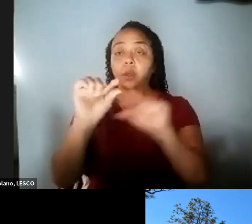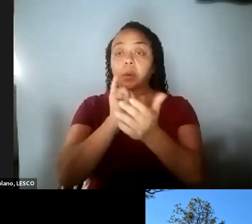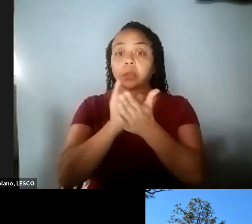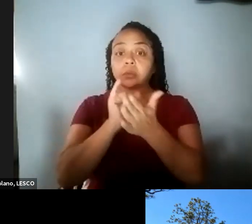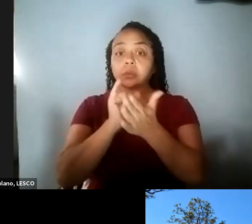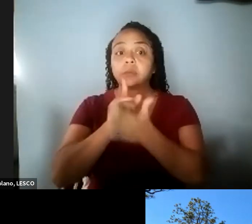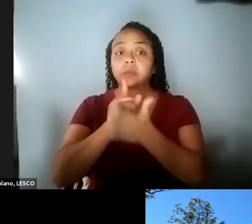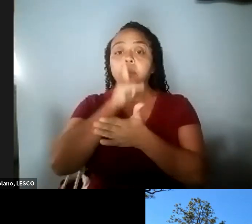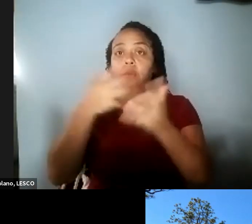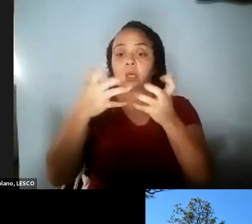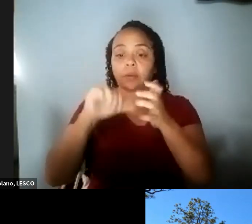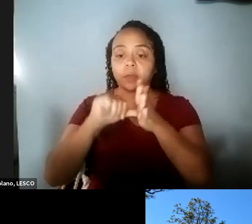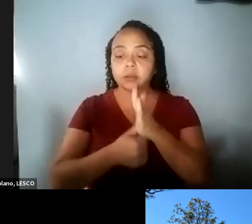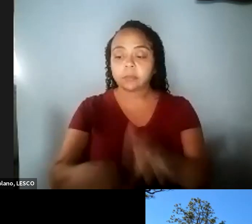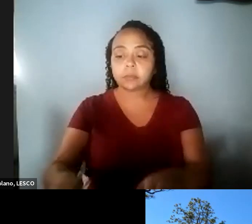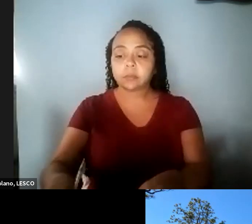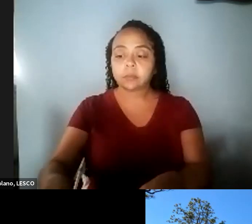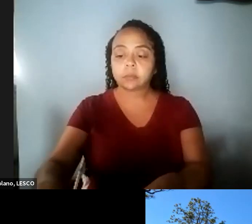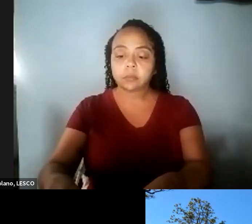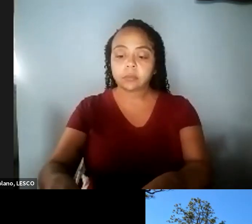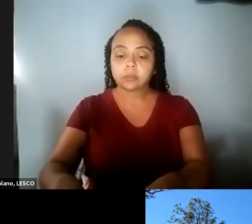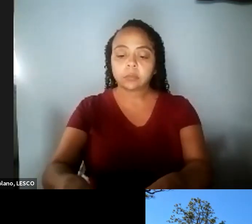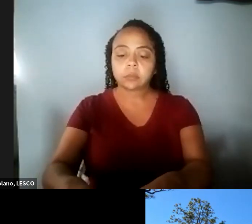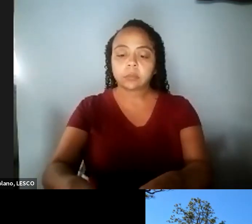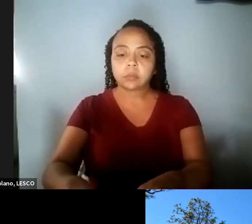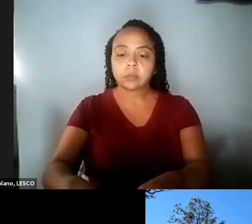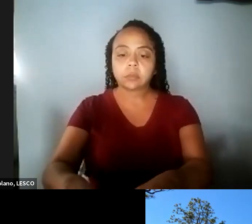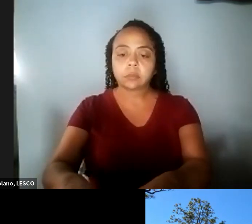y en series de interés